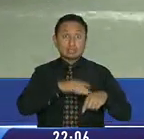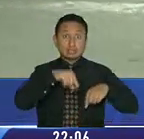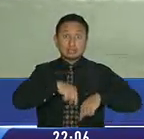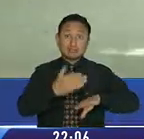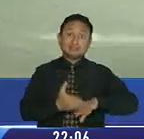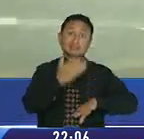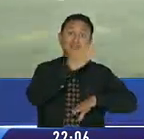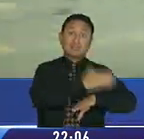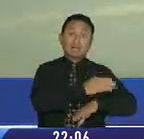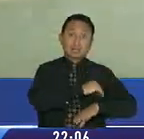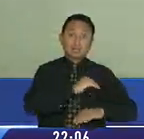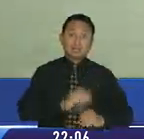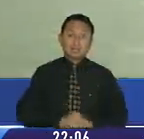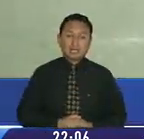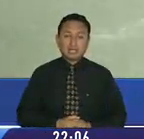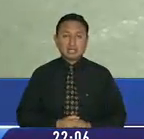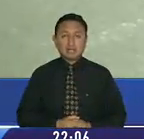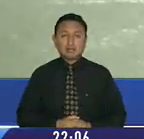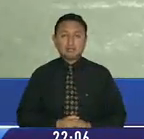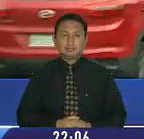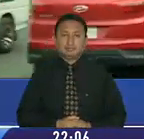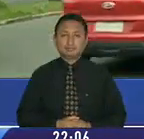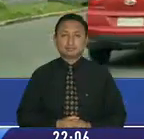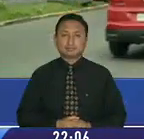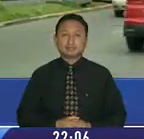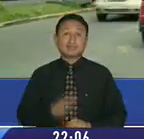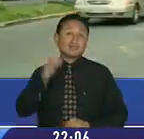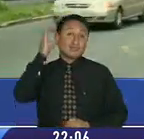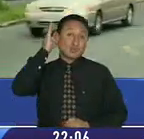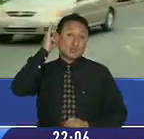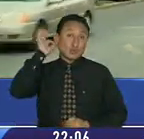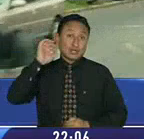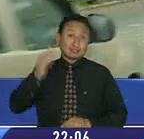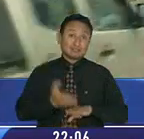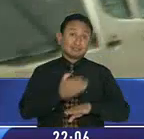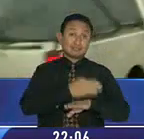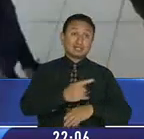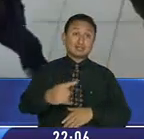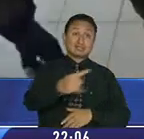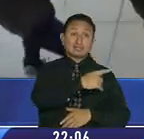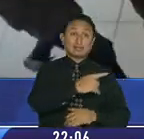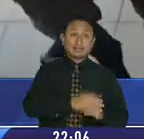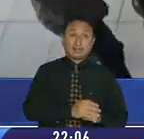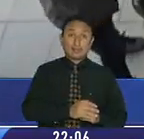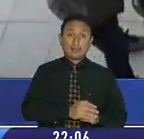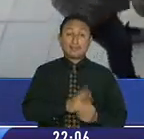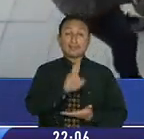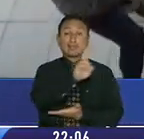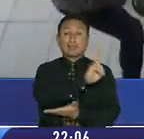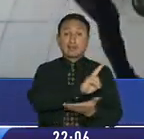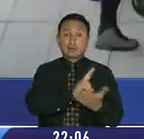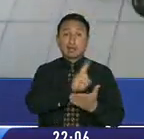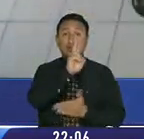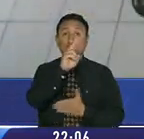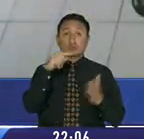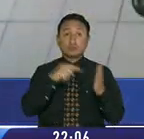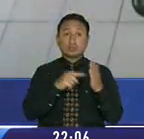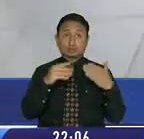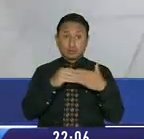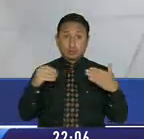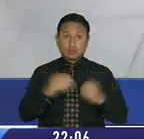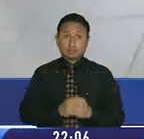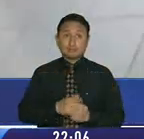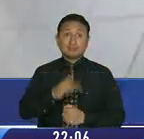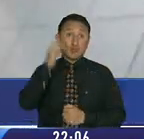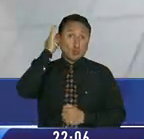asalto bajo la modalidad de sacapintas a una mujer que retiró de una agencia bancaria ubicada en el sector de la Villaflora $2,000. La señora